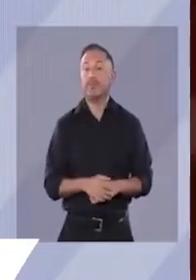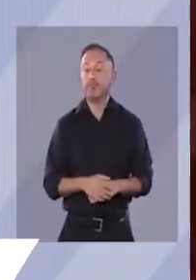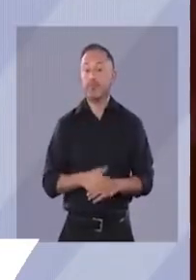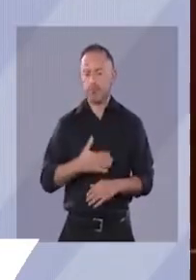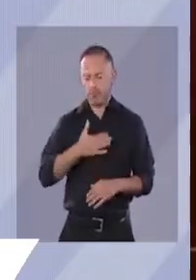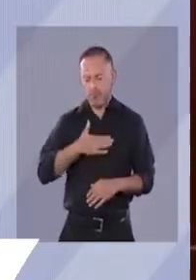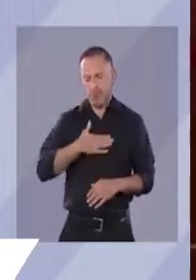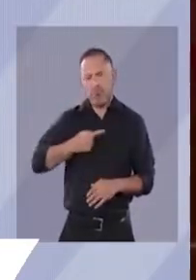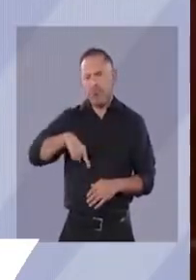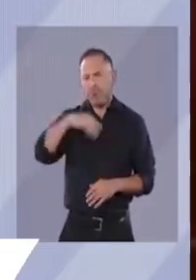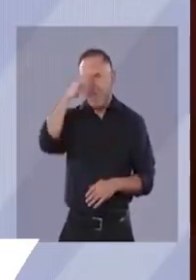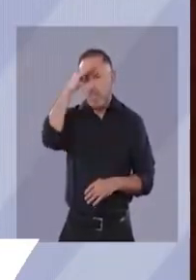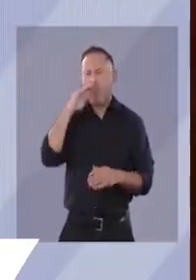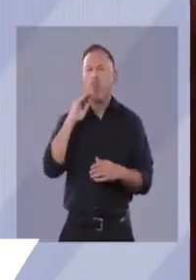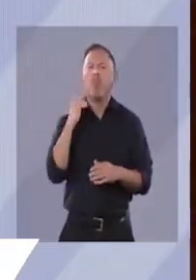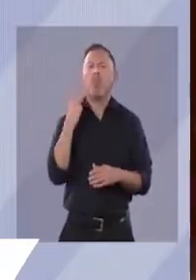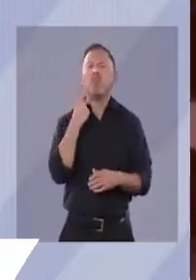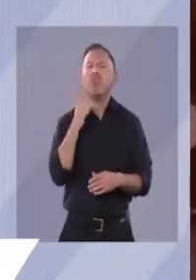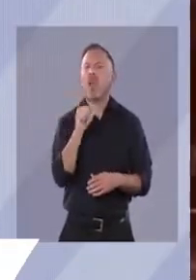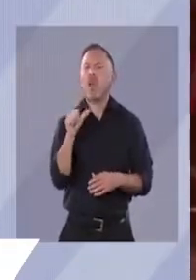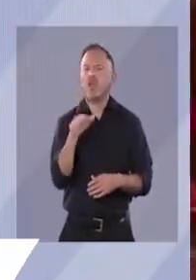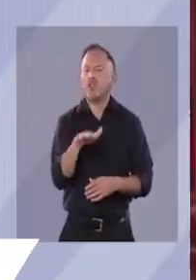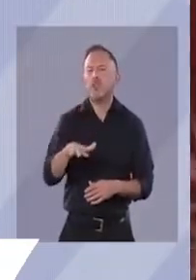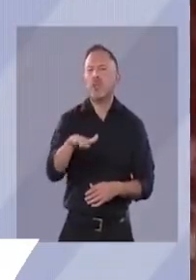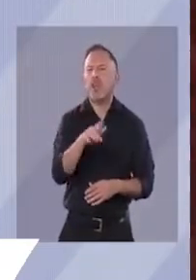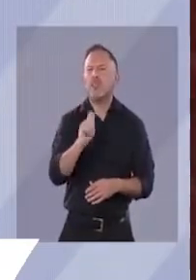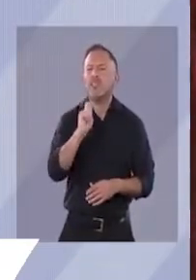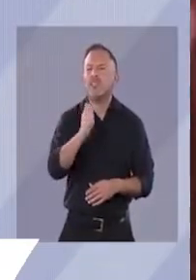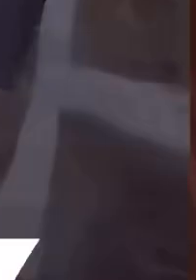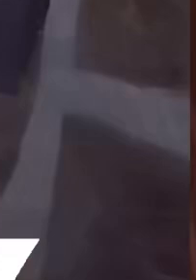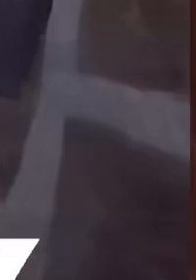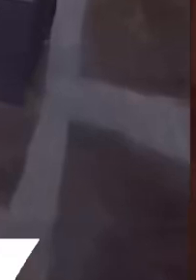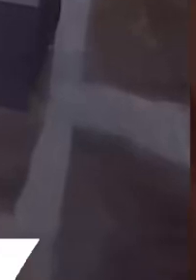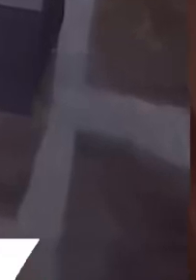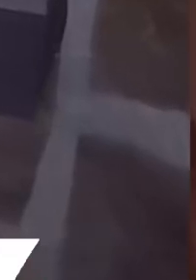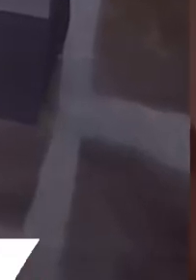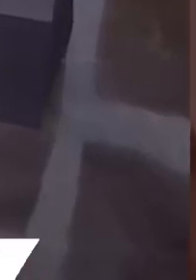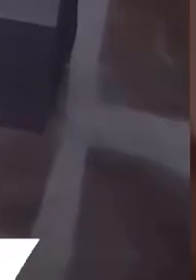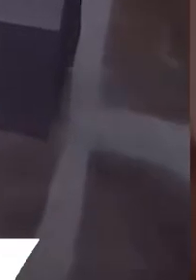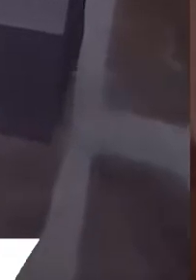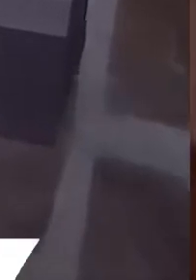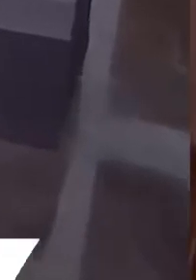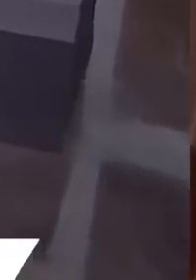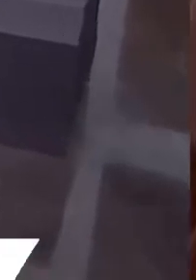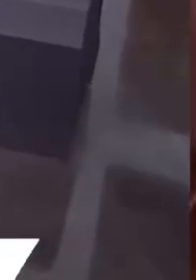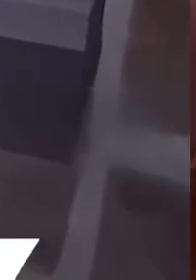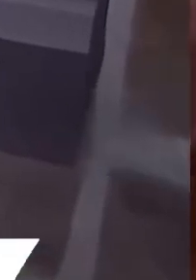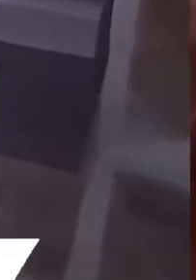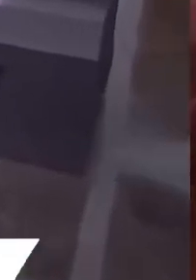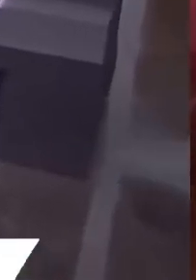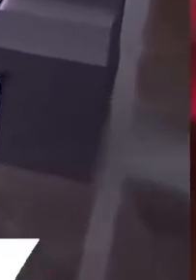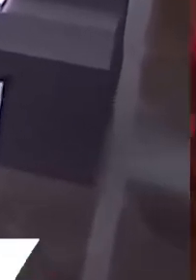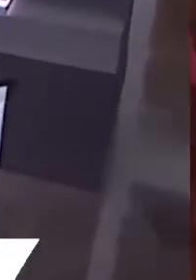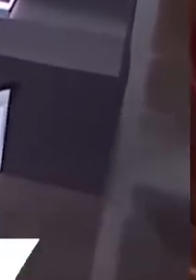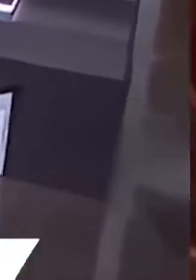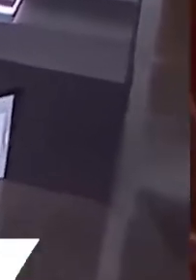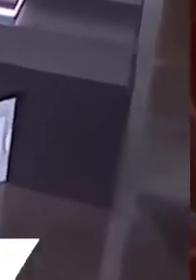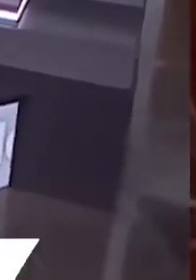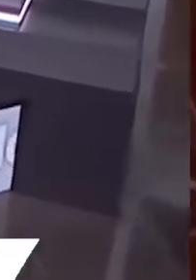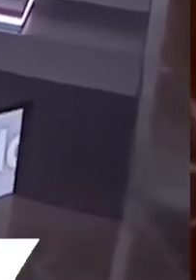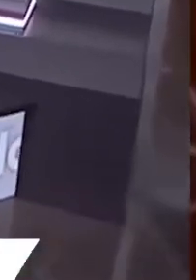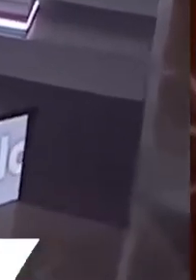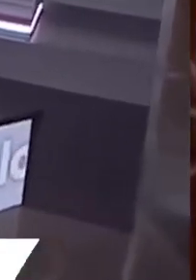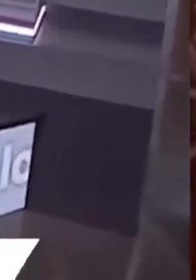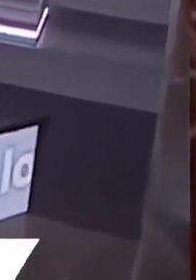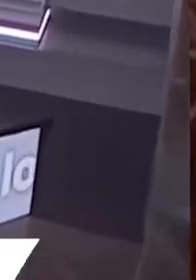ese tema. Y segundo, la doctora invita a votar masivamente este 2 de junio porque recuerda,